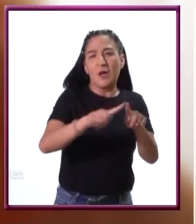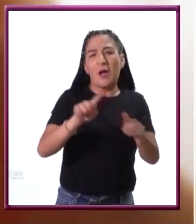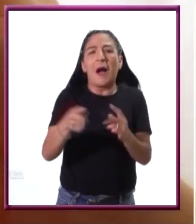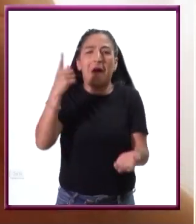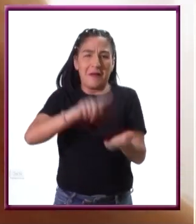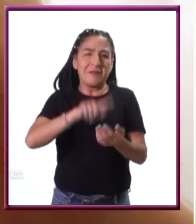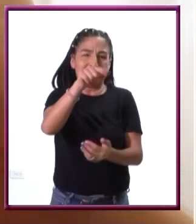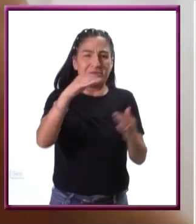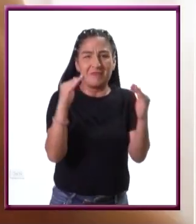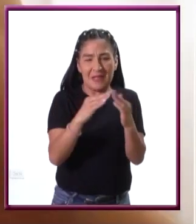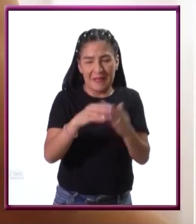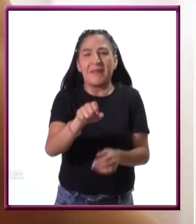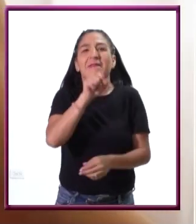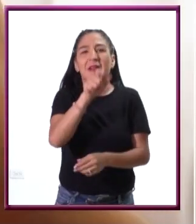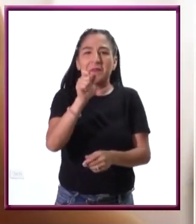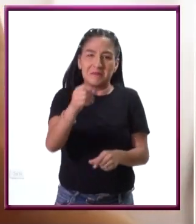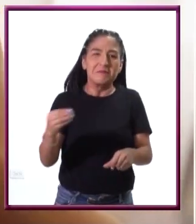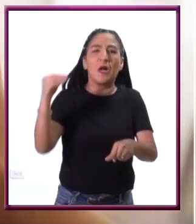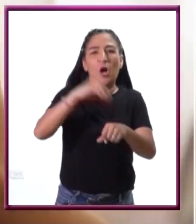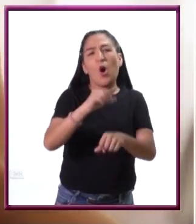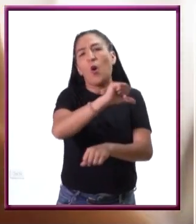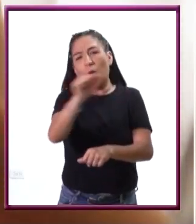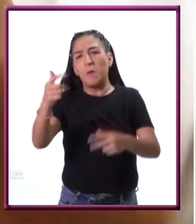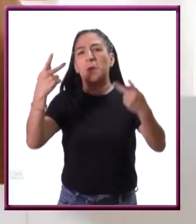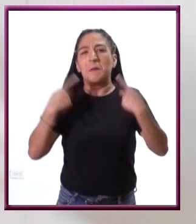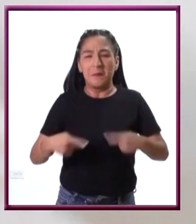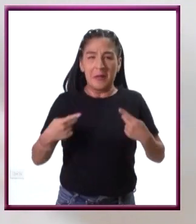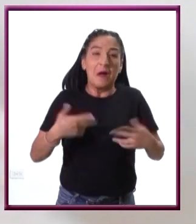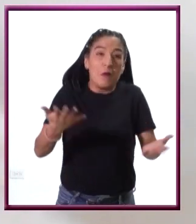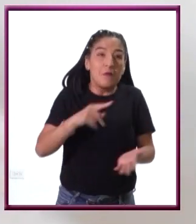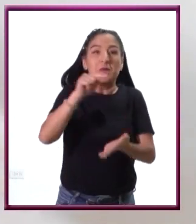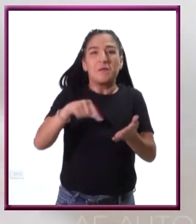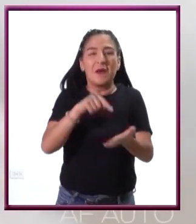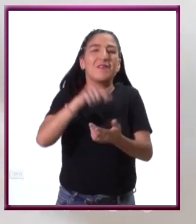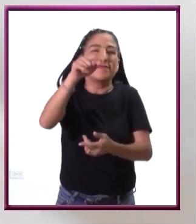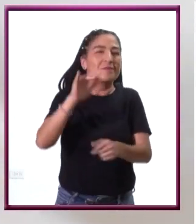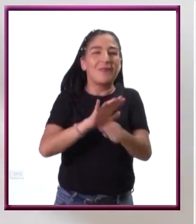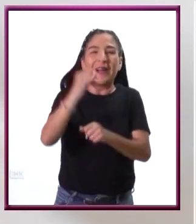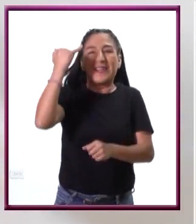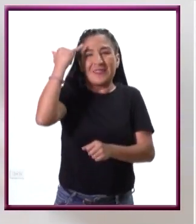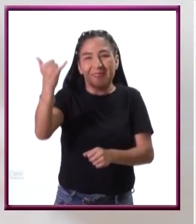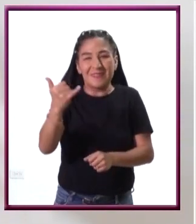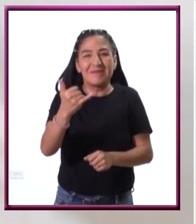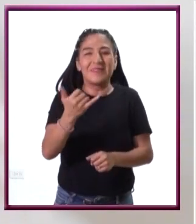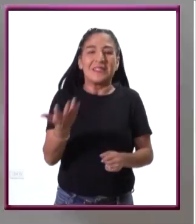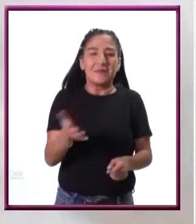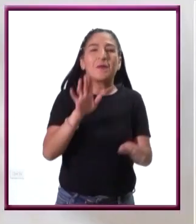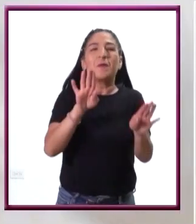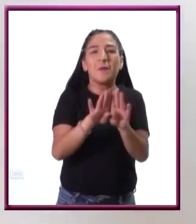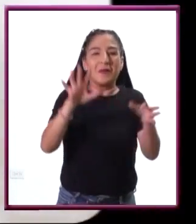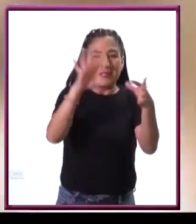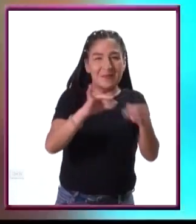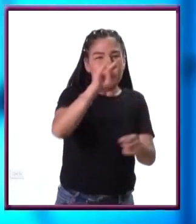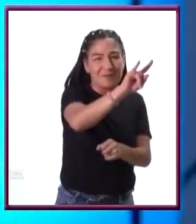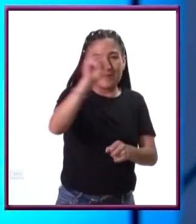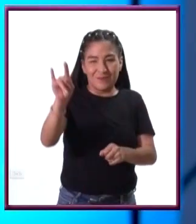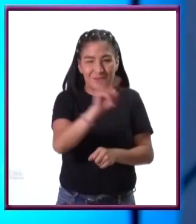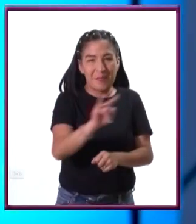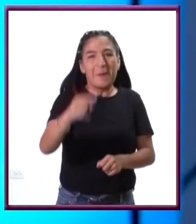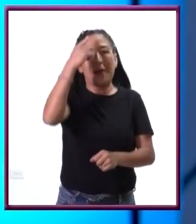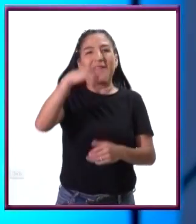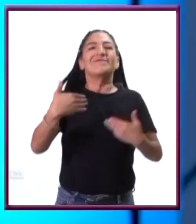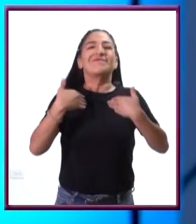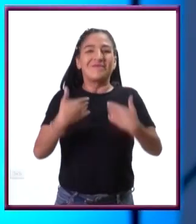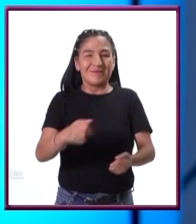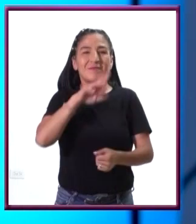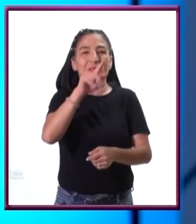puedes agregar a otras personas o lugares que te imagines o describe cada cuadro para que se entienda mejor. Comparte